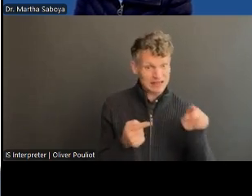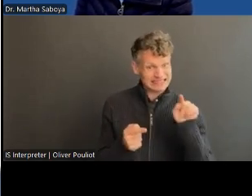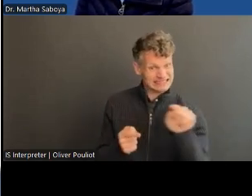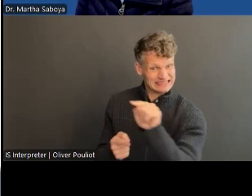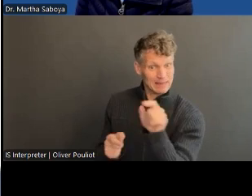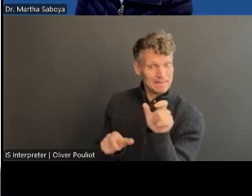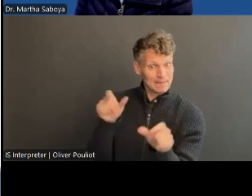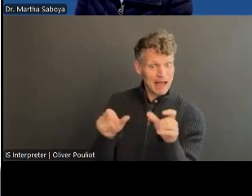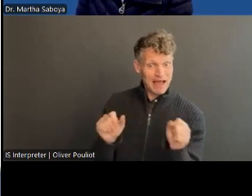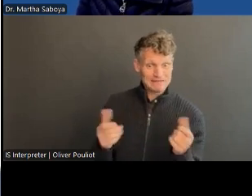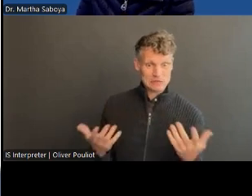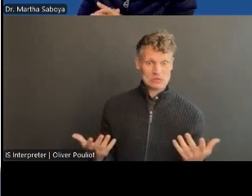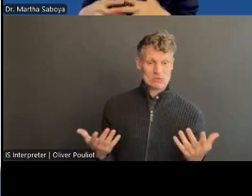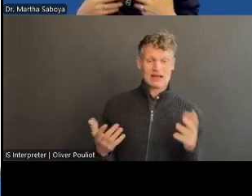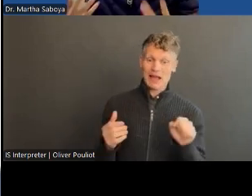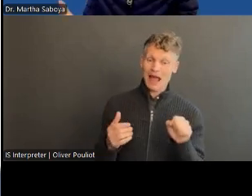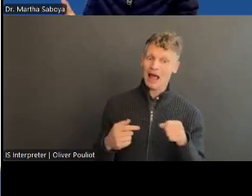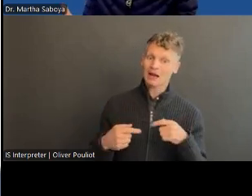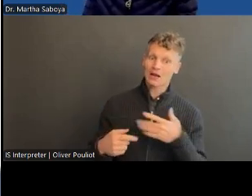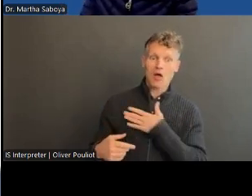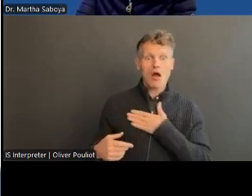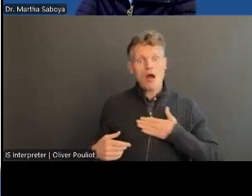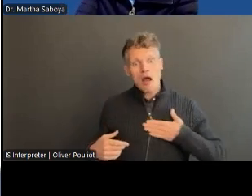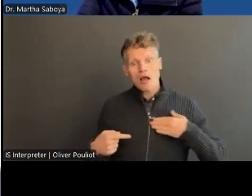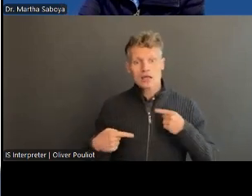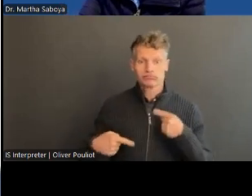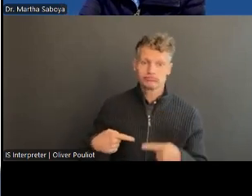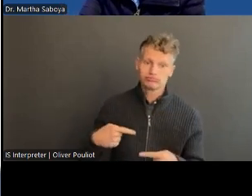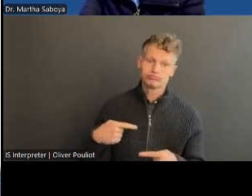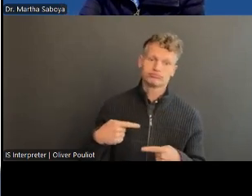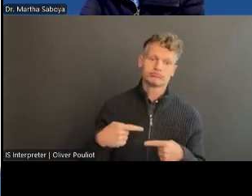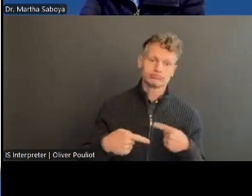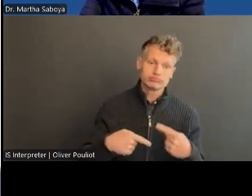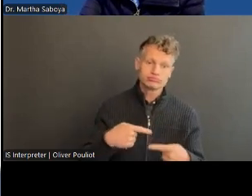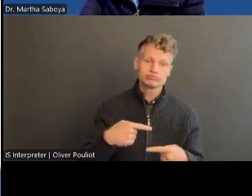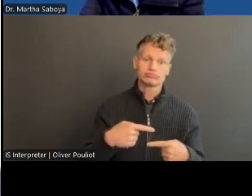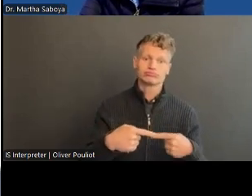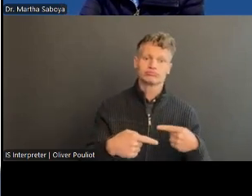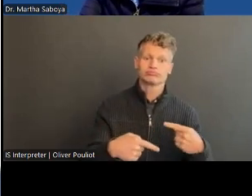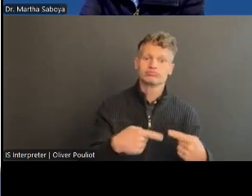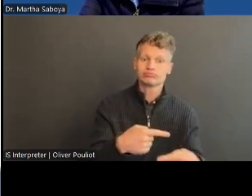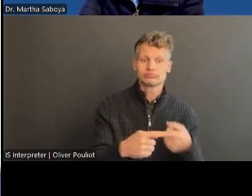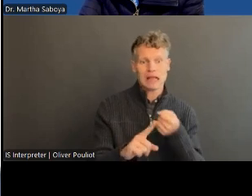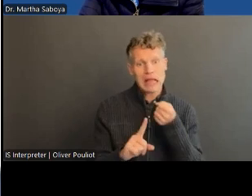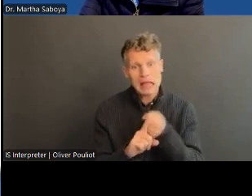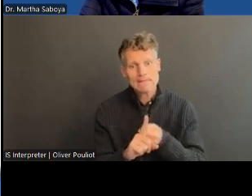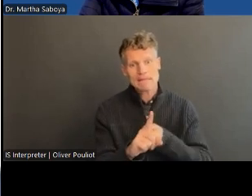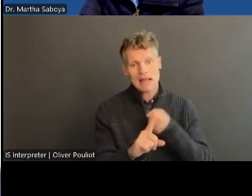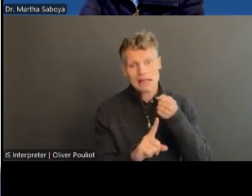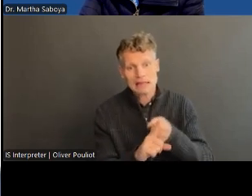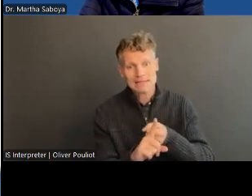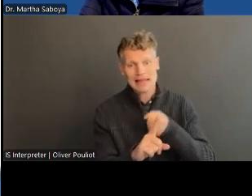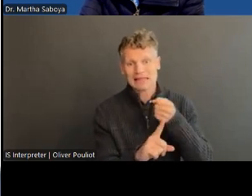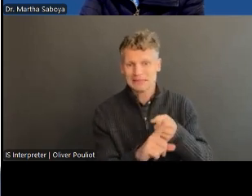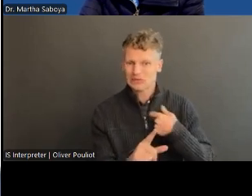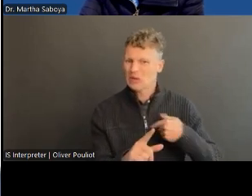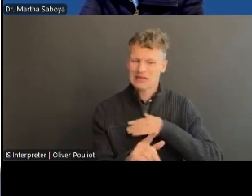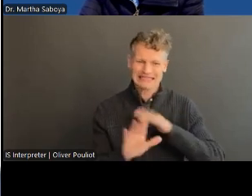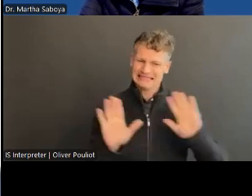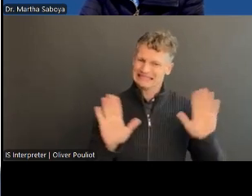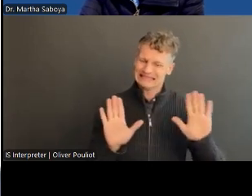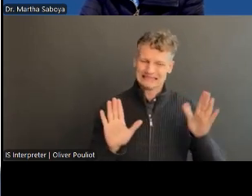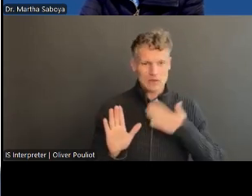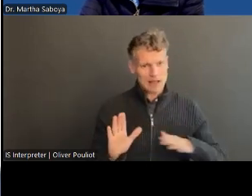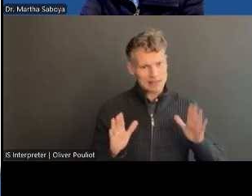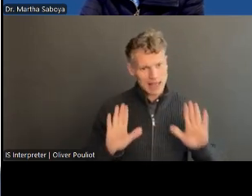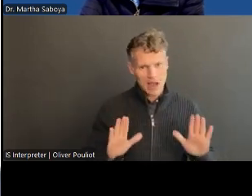van a encontrarse en este padecimiento a largo plazo con los impactos que están viviendo